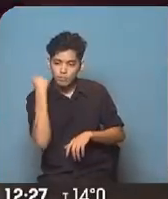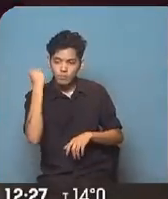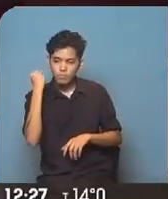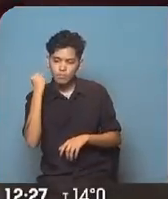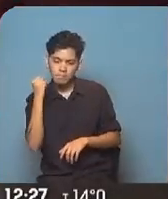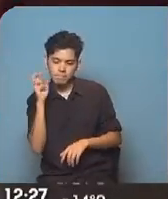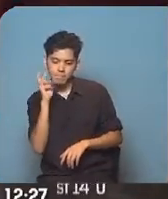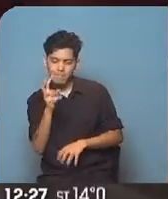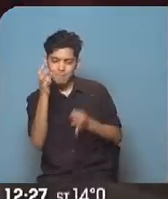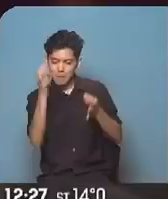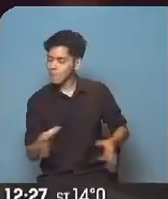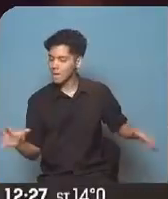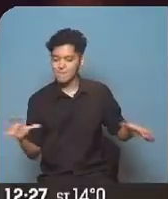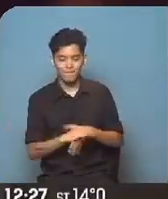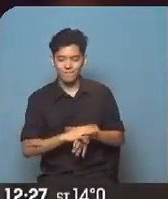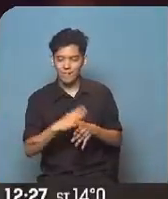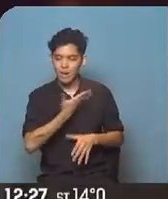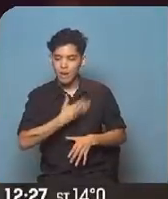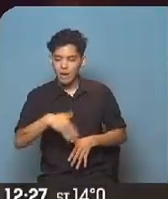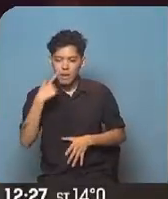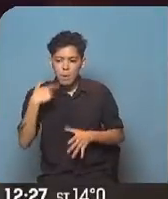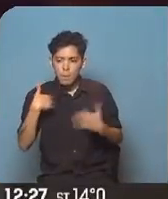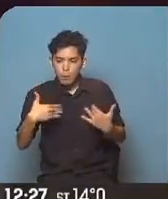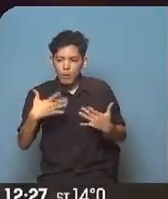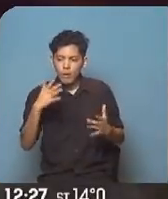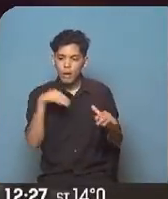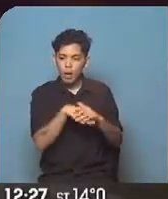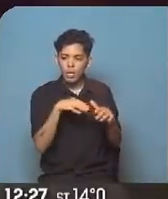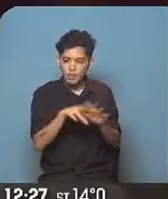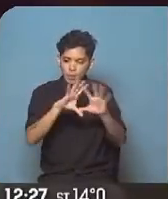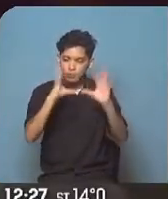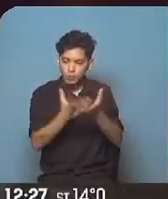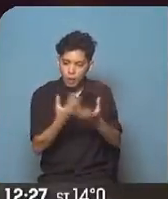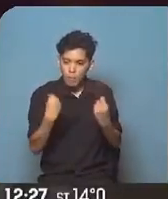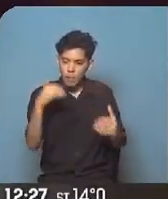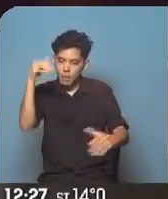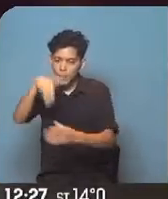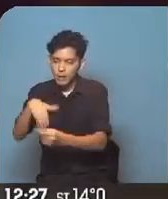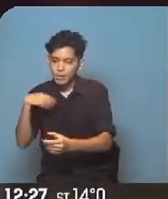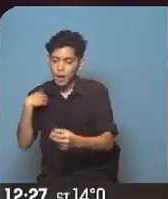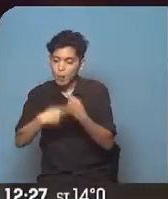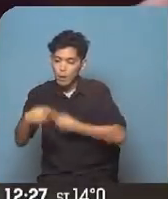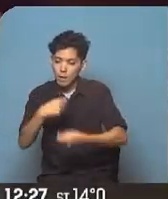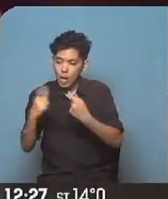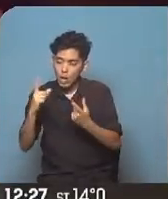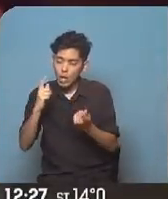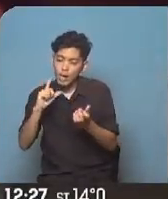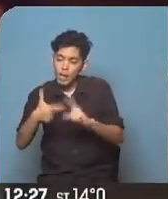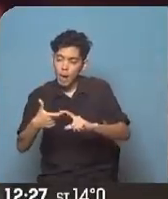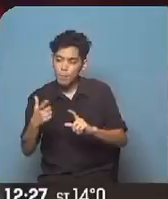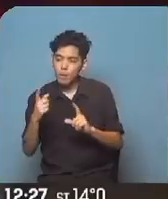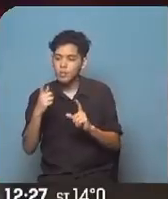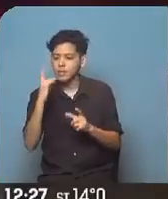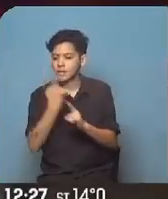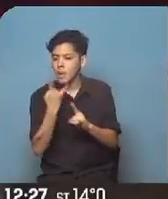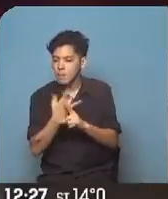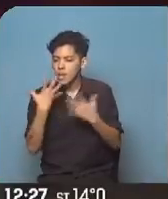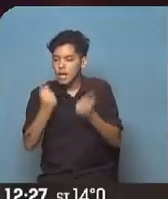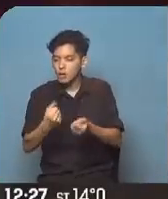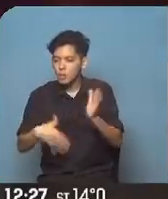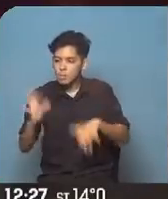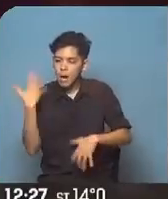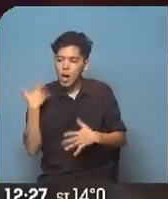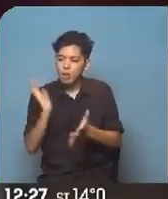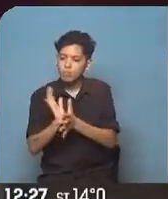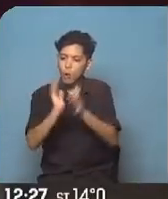bueno del FMI que le dijera que podía utilizar reservas internacionales para intervenir en el mercado de los cambios siempre y cuando eso tuviera como contrapartida un